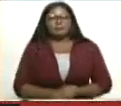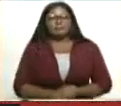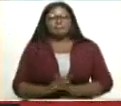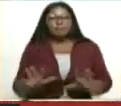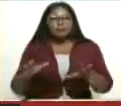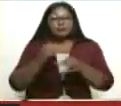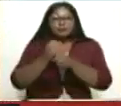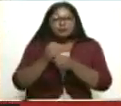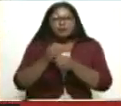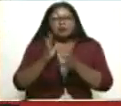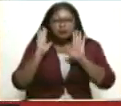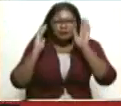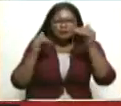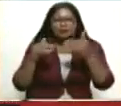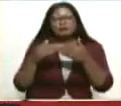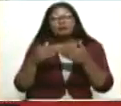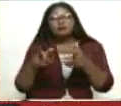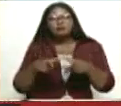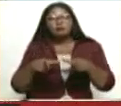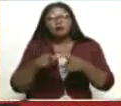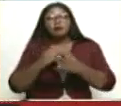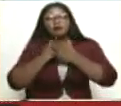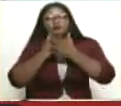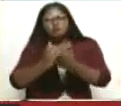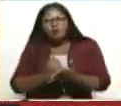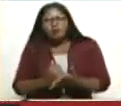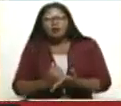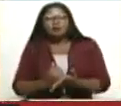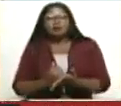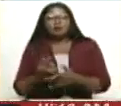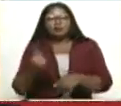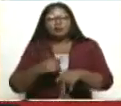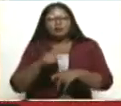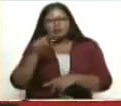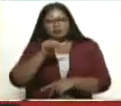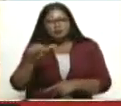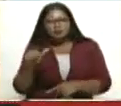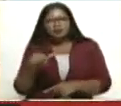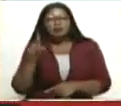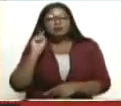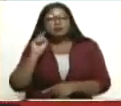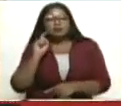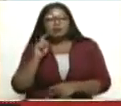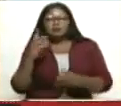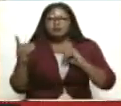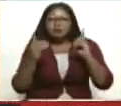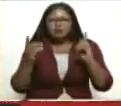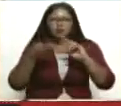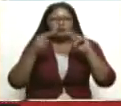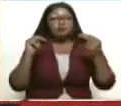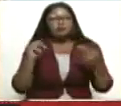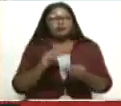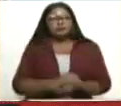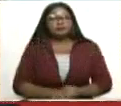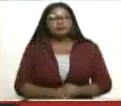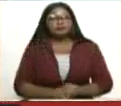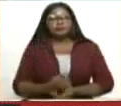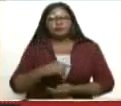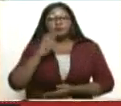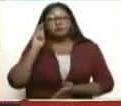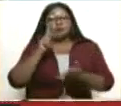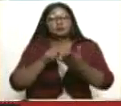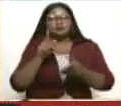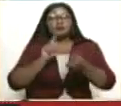las labores de la Mesa de Diálogos de Paz durante estas semanas, así como la presencia de